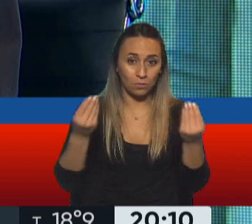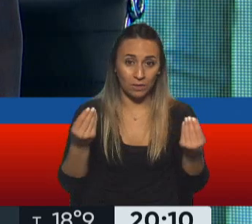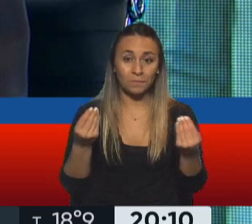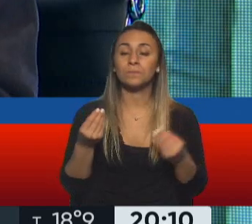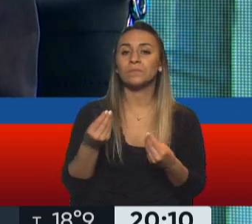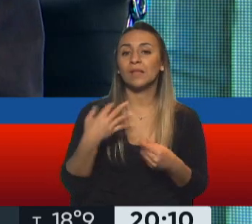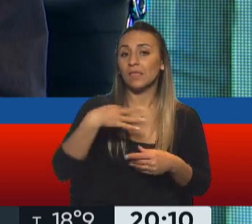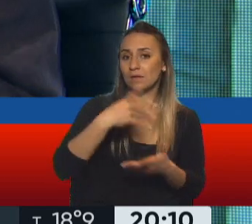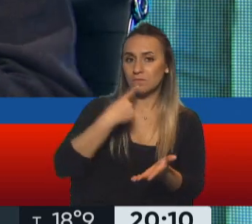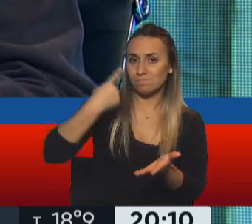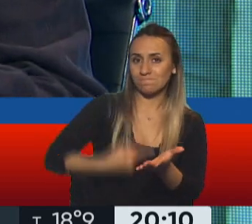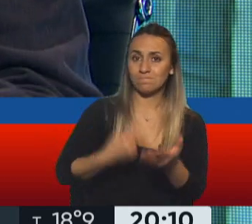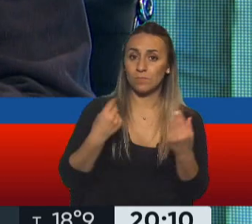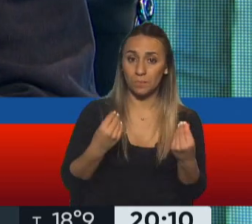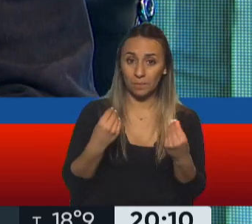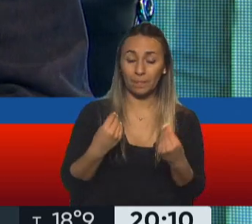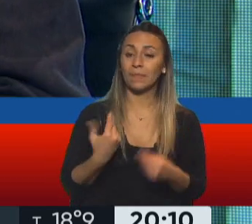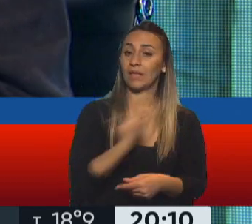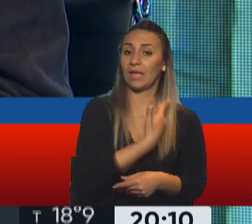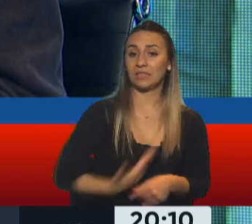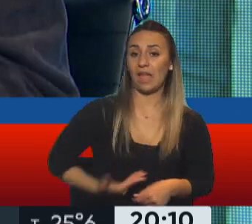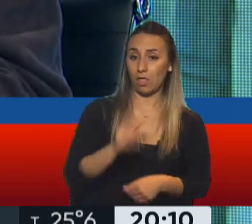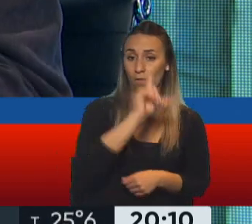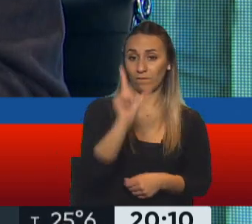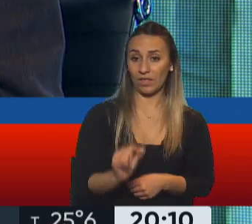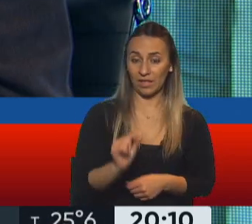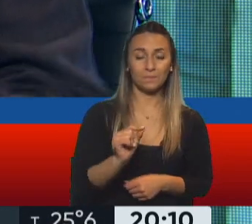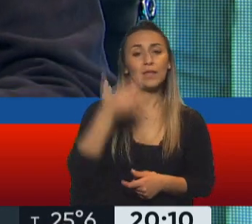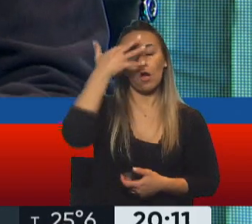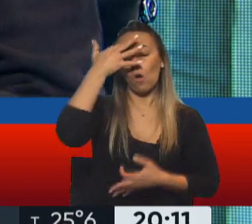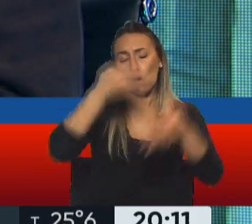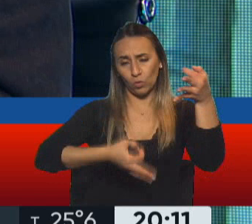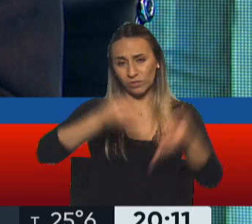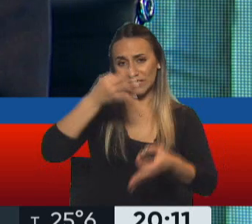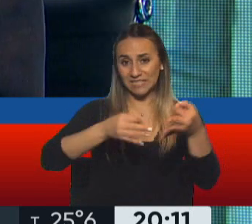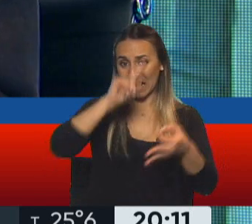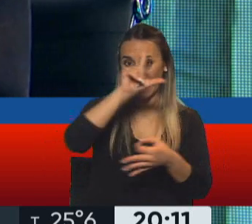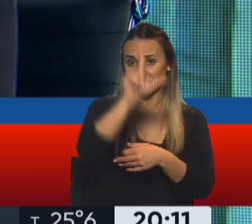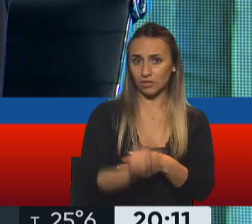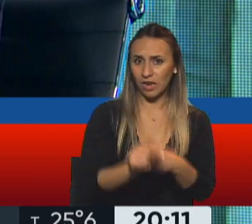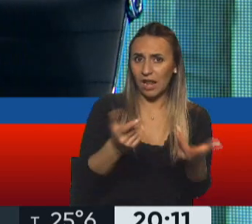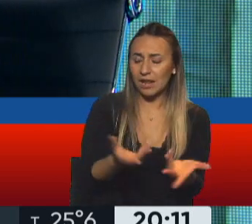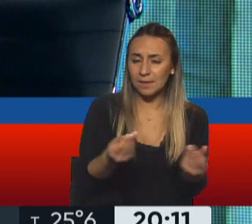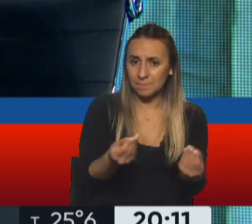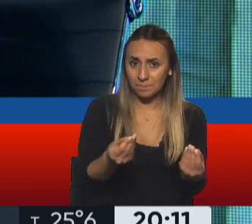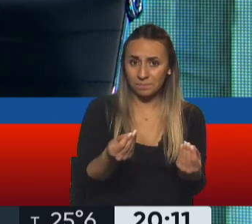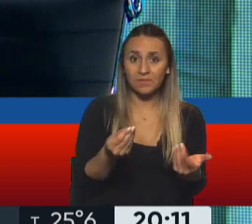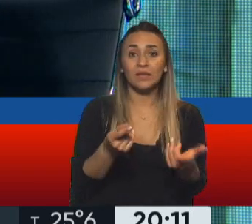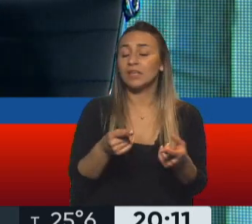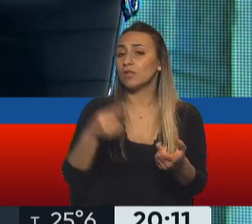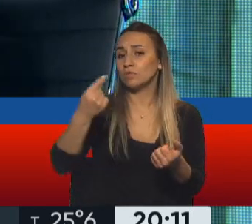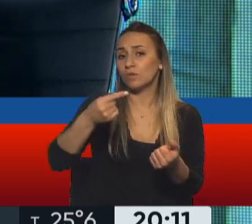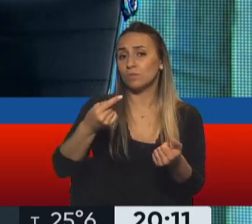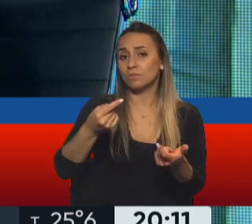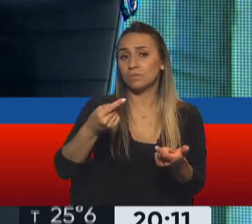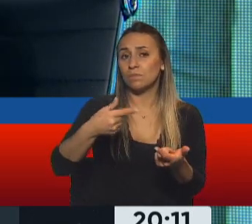que definir qué queda del viejo Estado federal, de la vieja justicia nacional para el Estado federal y qué va a pasar, como tantas otras cosas, a